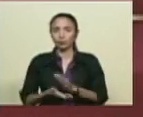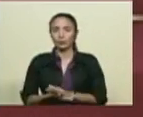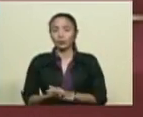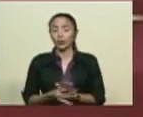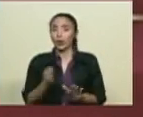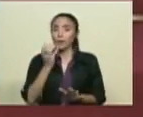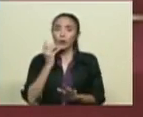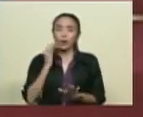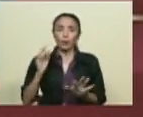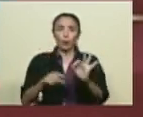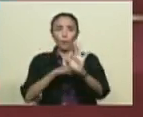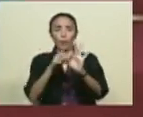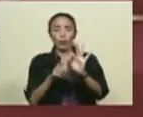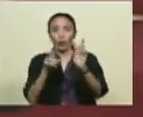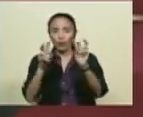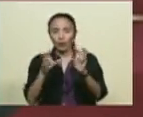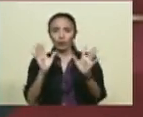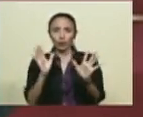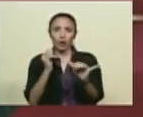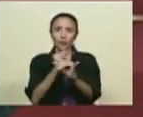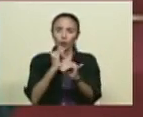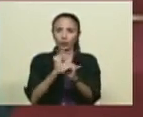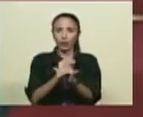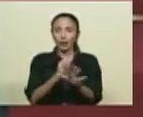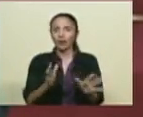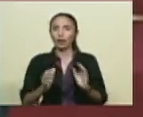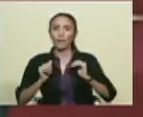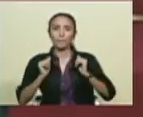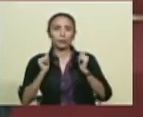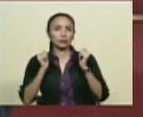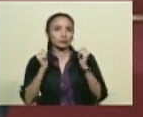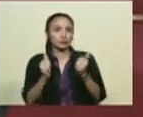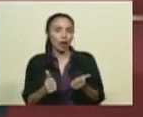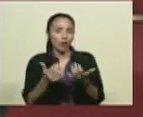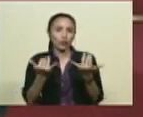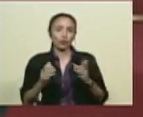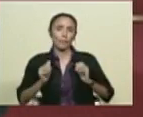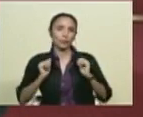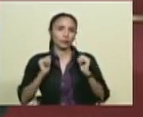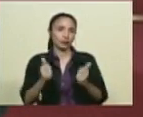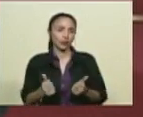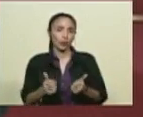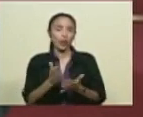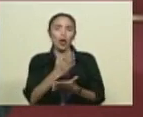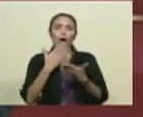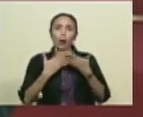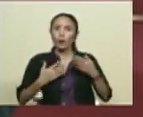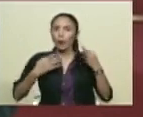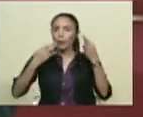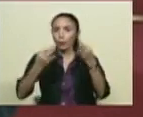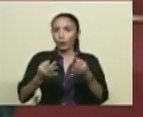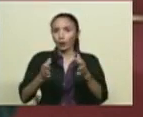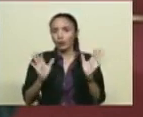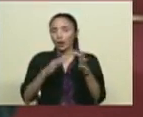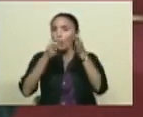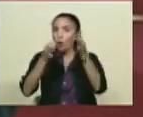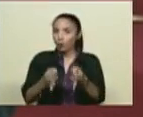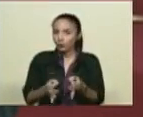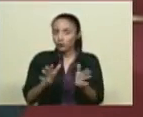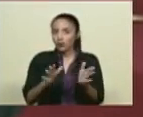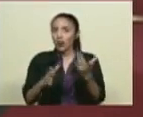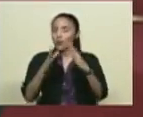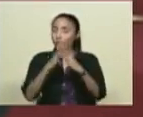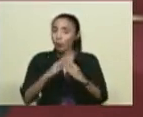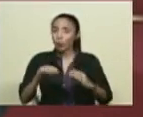la criptomoneda, apenas está iniciando el petro, la criptomoneda. Y nosotros, yo se la voy a proponer oficialmente a todos los países